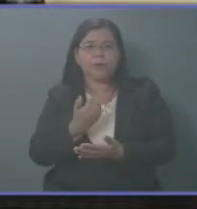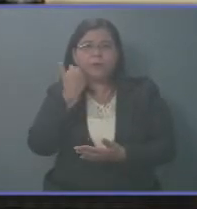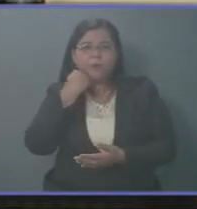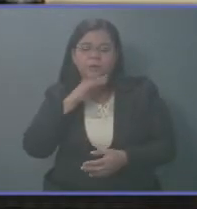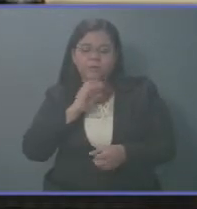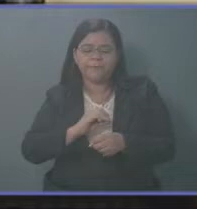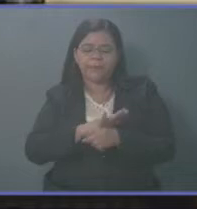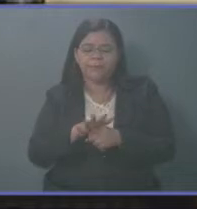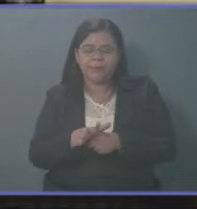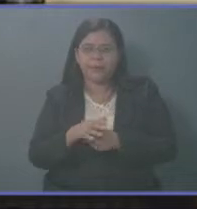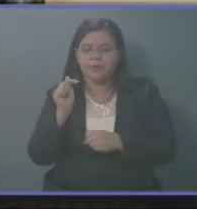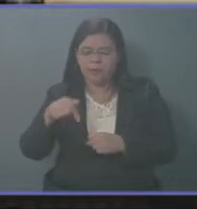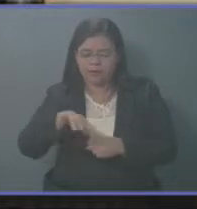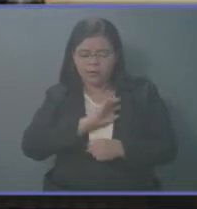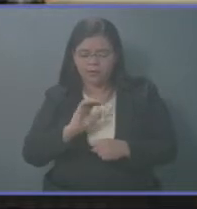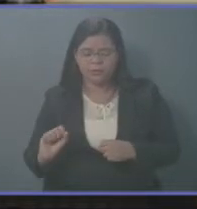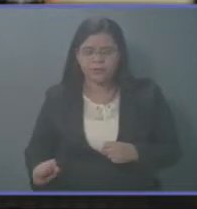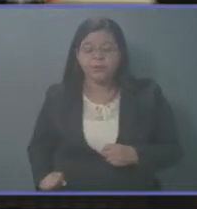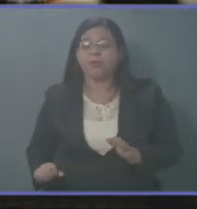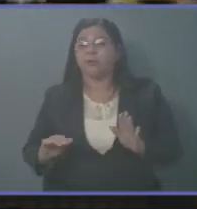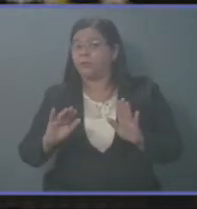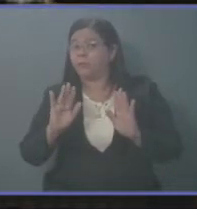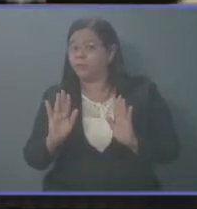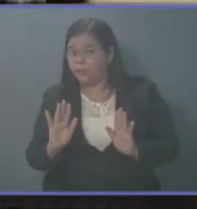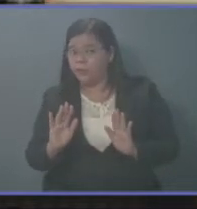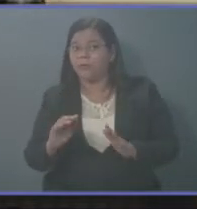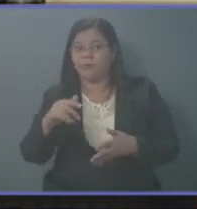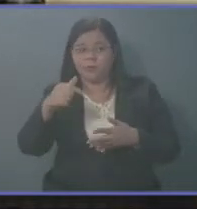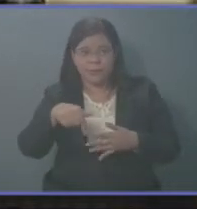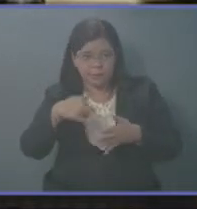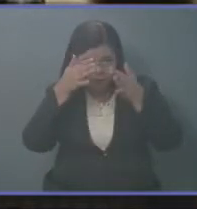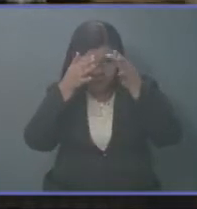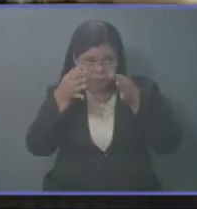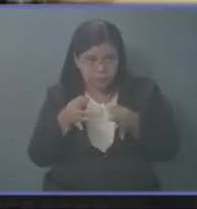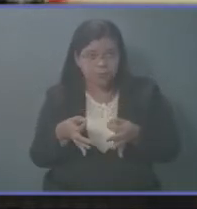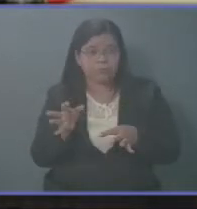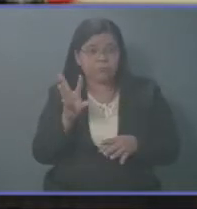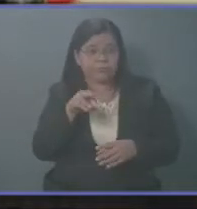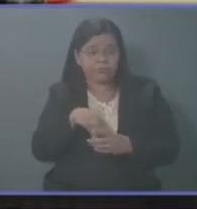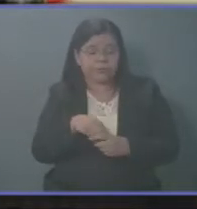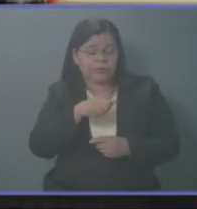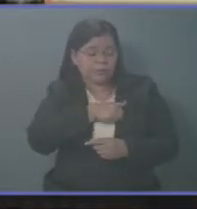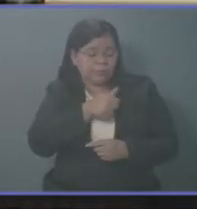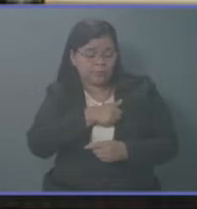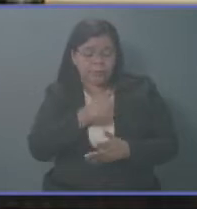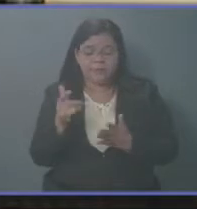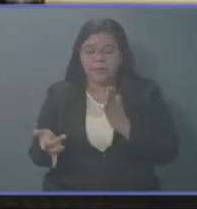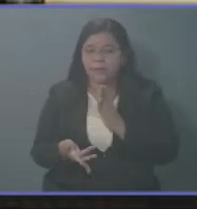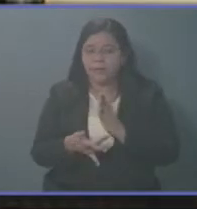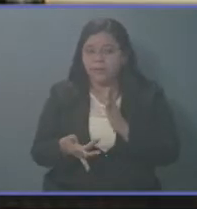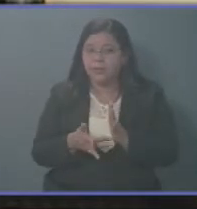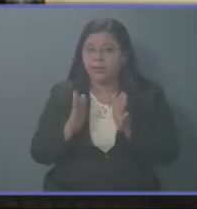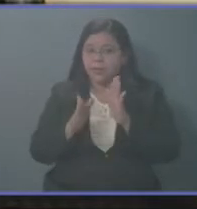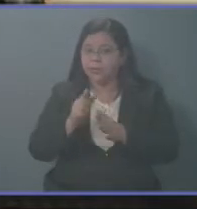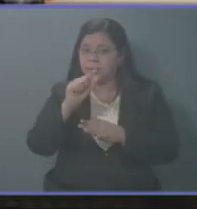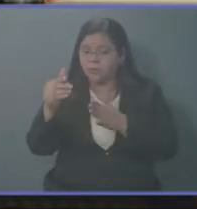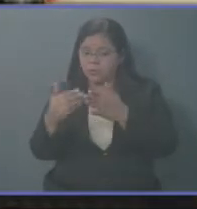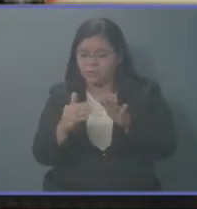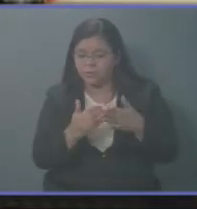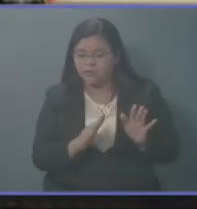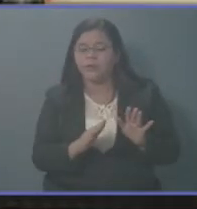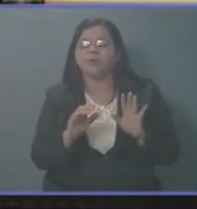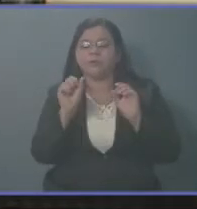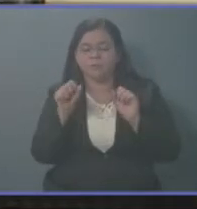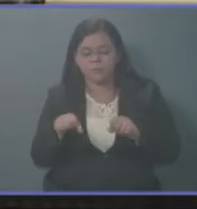por COVID-19 en El Salvador. No obstante, cuando dicha disposición involucra las competencias técnicas de otras instituciones del Estado, es necesaria la